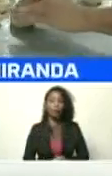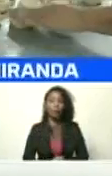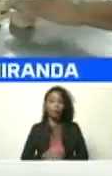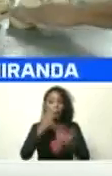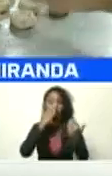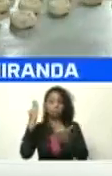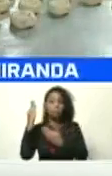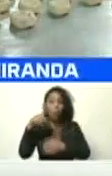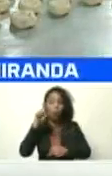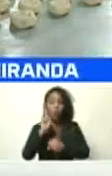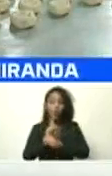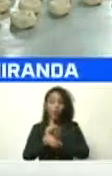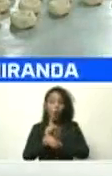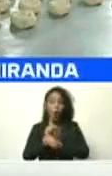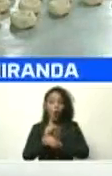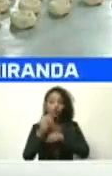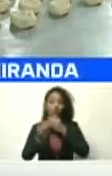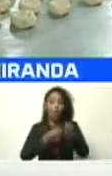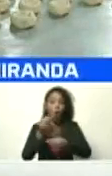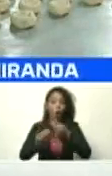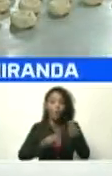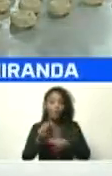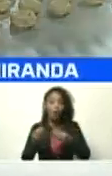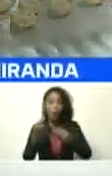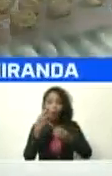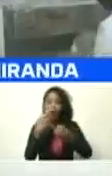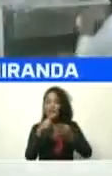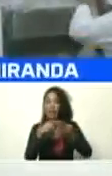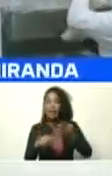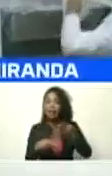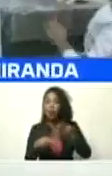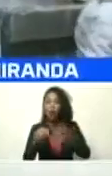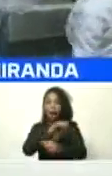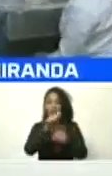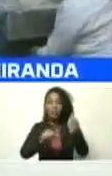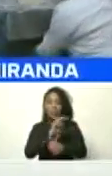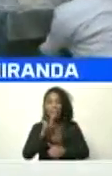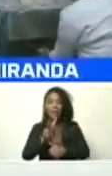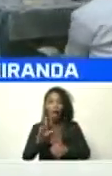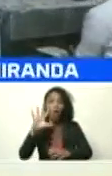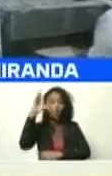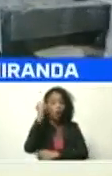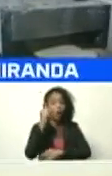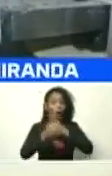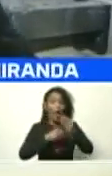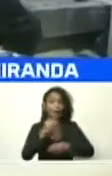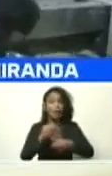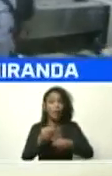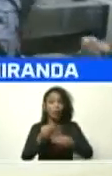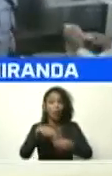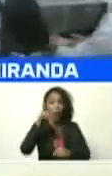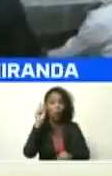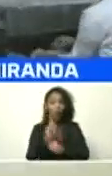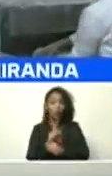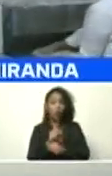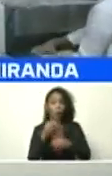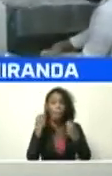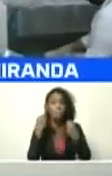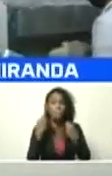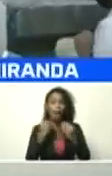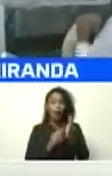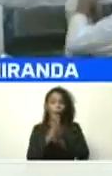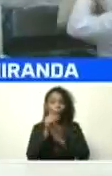trámite único, me estaba explicando la vicepresidenta, se está logrando una planilla de trámite único para los